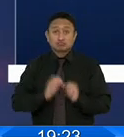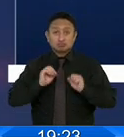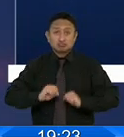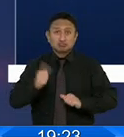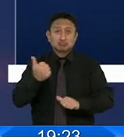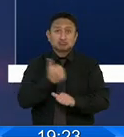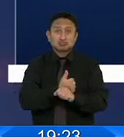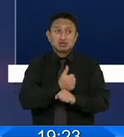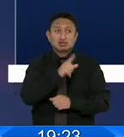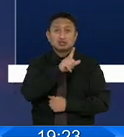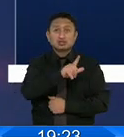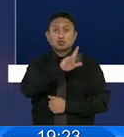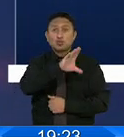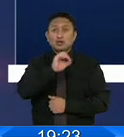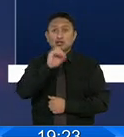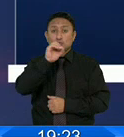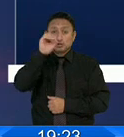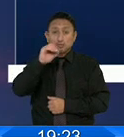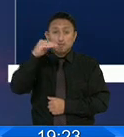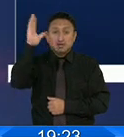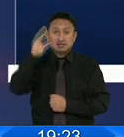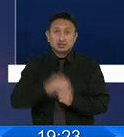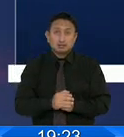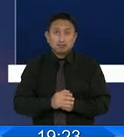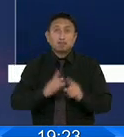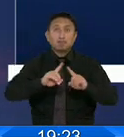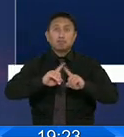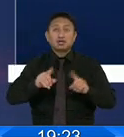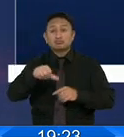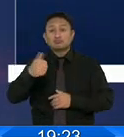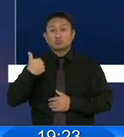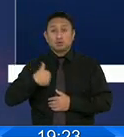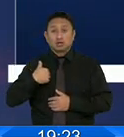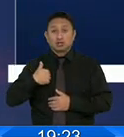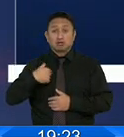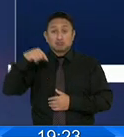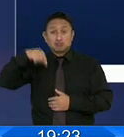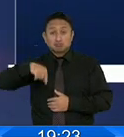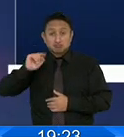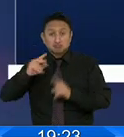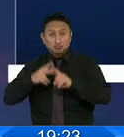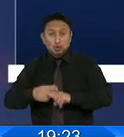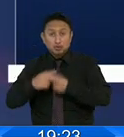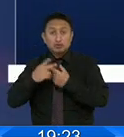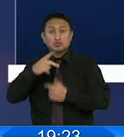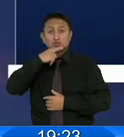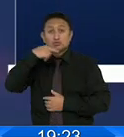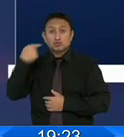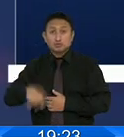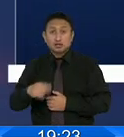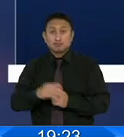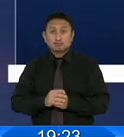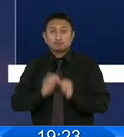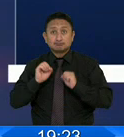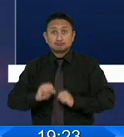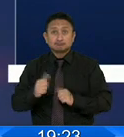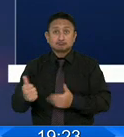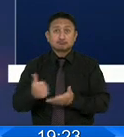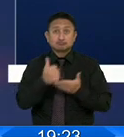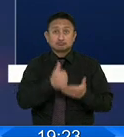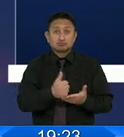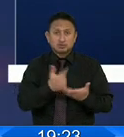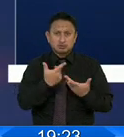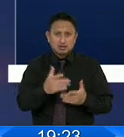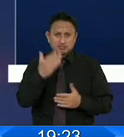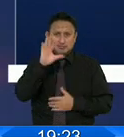de más del 50%. Pero también está Argentina, que apostó desde el principio por la rusa Sputnik V, cuya eficacia se conoció es por